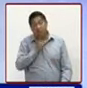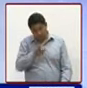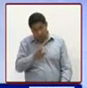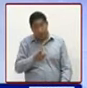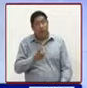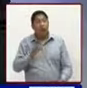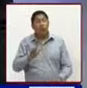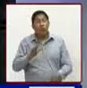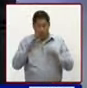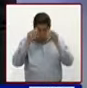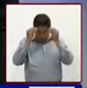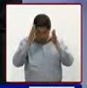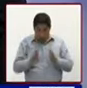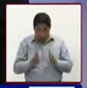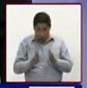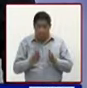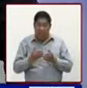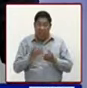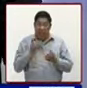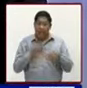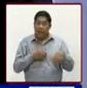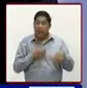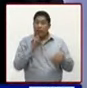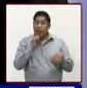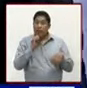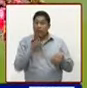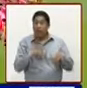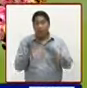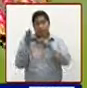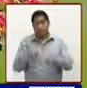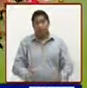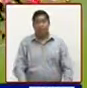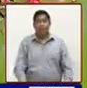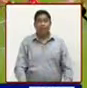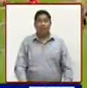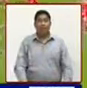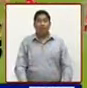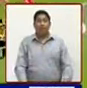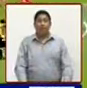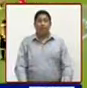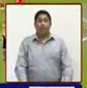del director técnico de Die Strongest, el antesala de este compromiso.